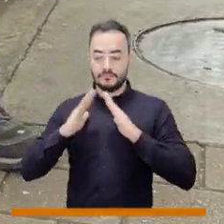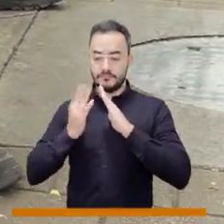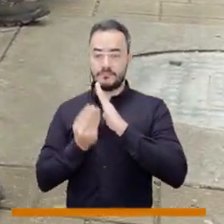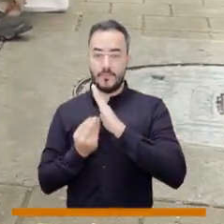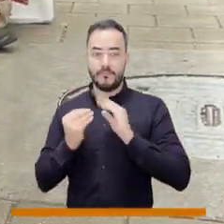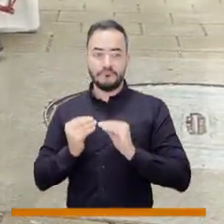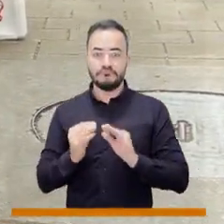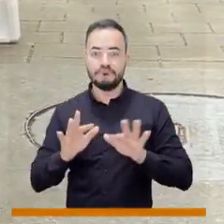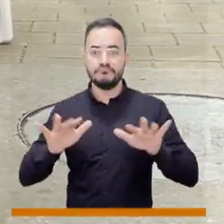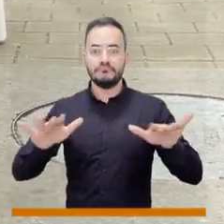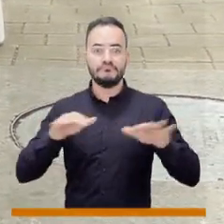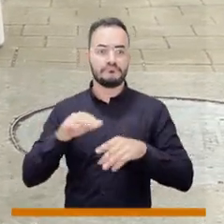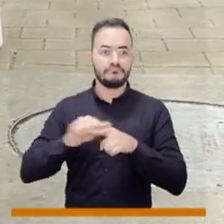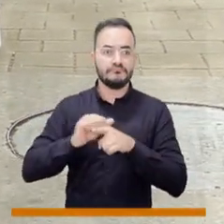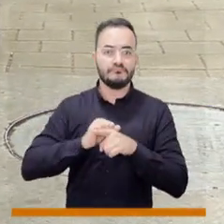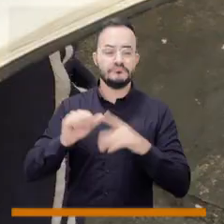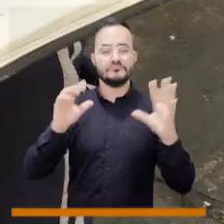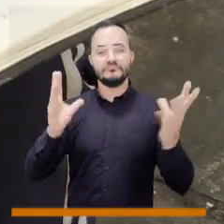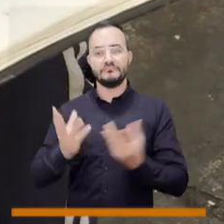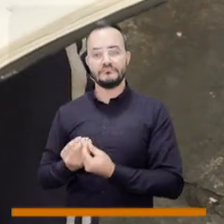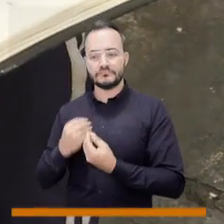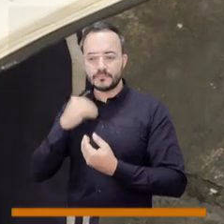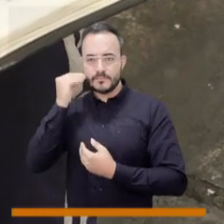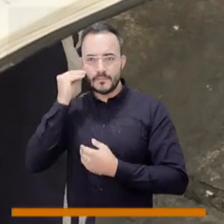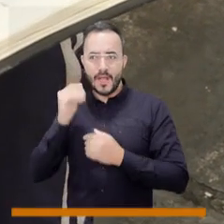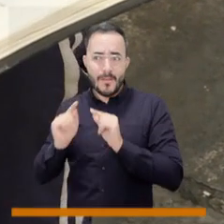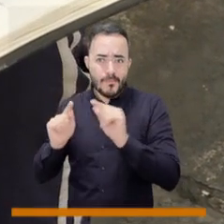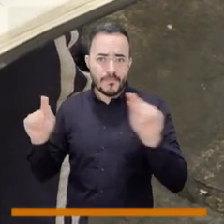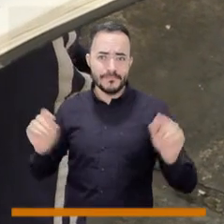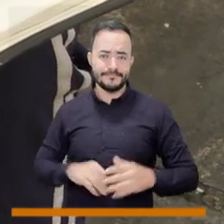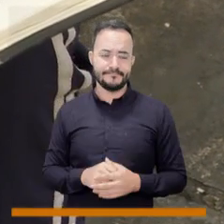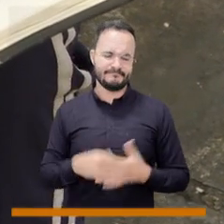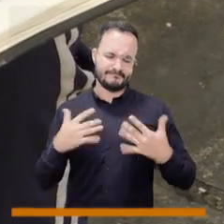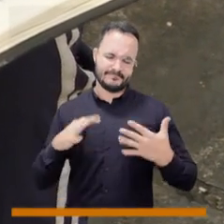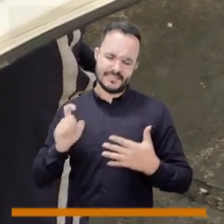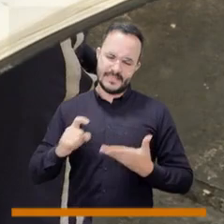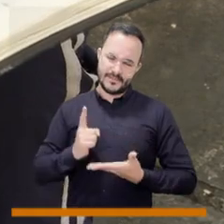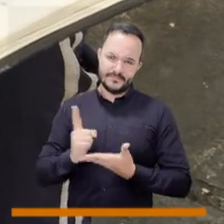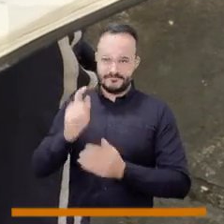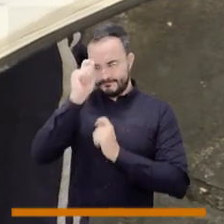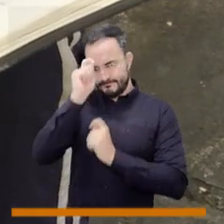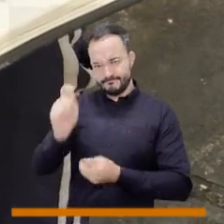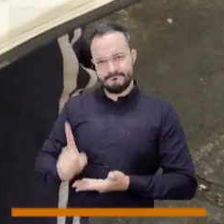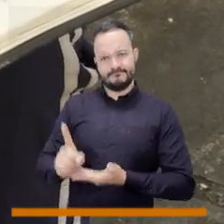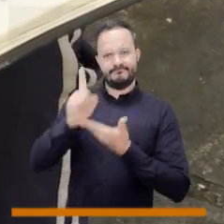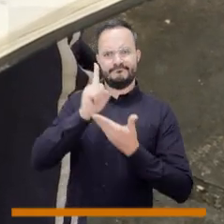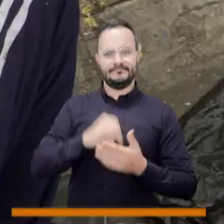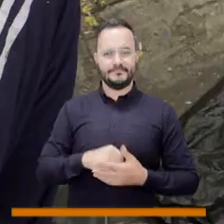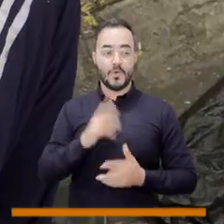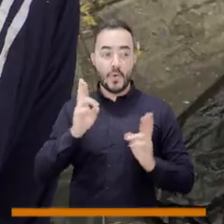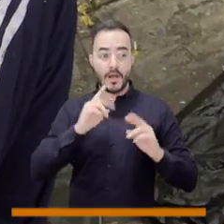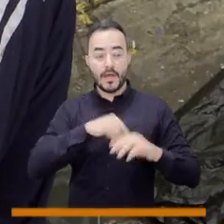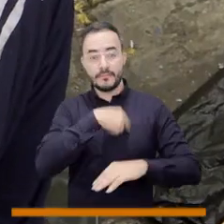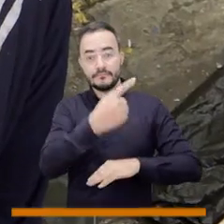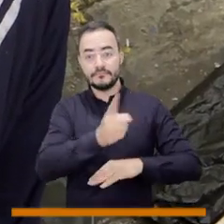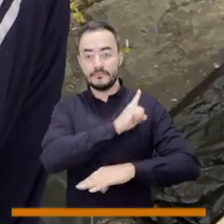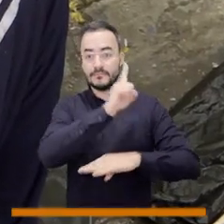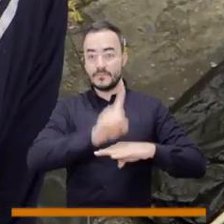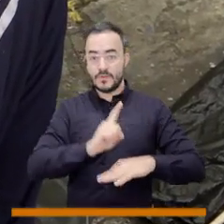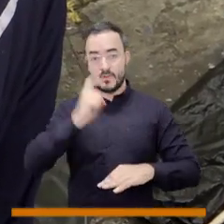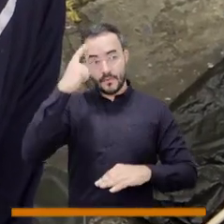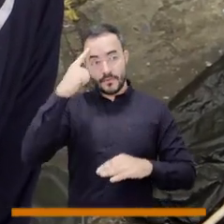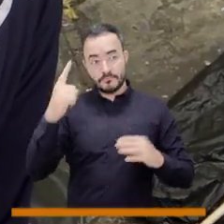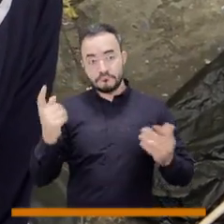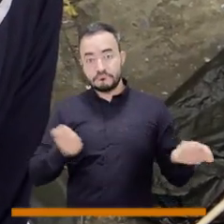veces son familias que salen a practicar y a practicar arte en las calles. Entonces hay que darle dignidad. Yo propuse el proyecto de acuerdo y espero que el